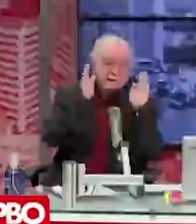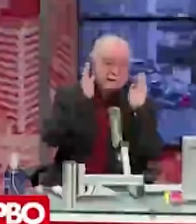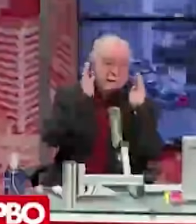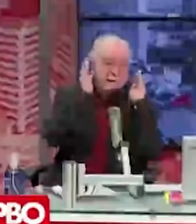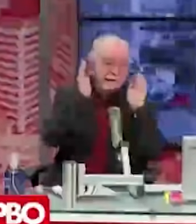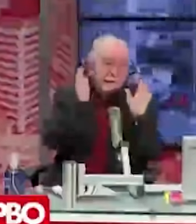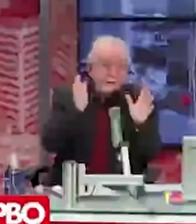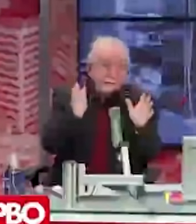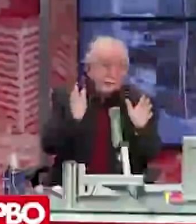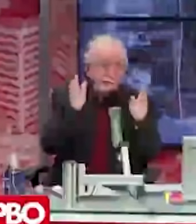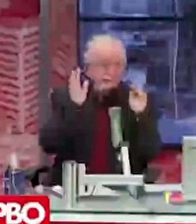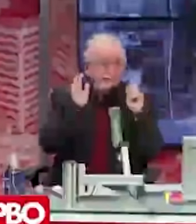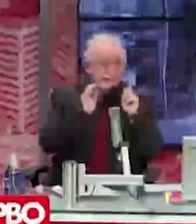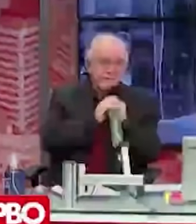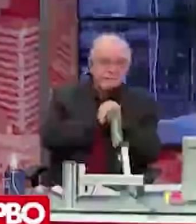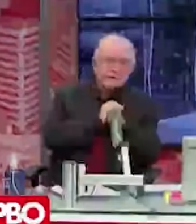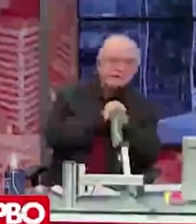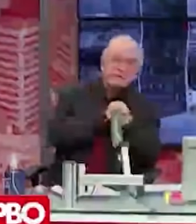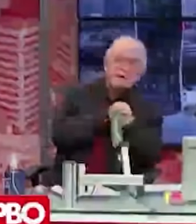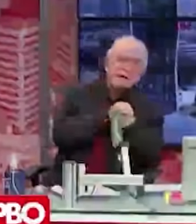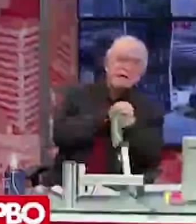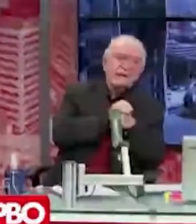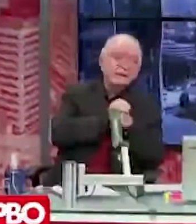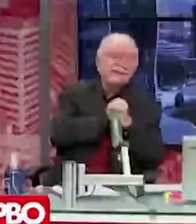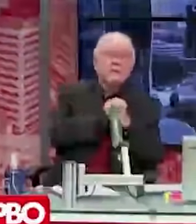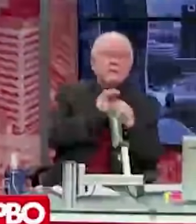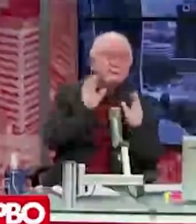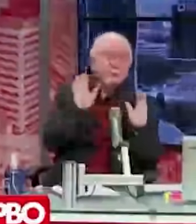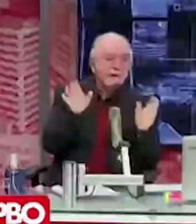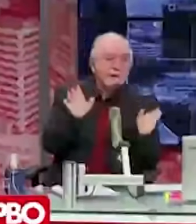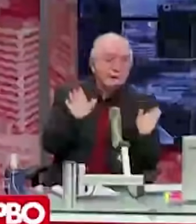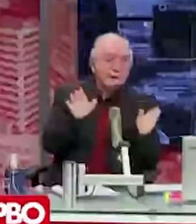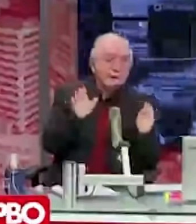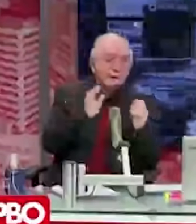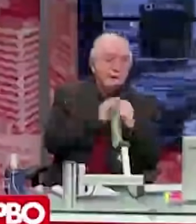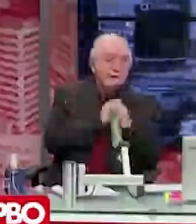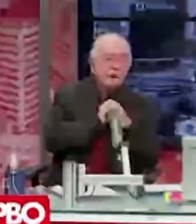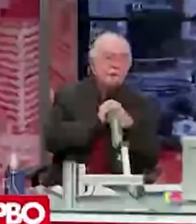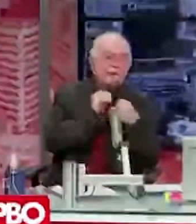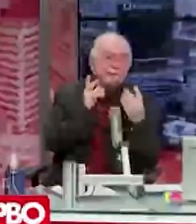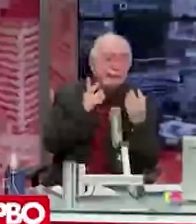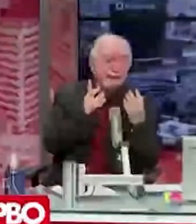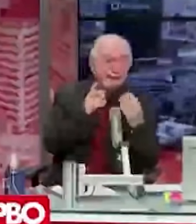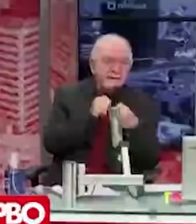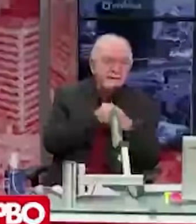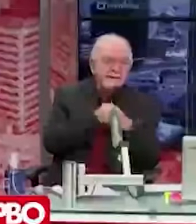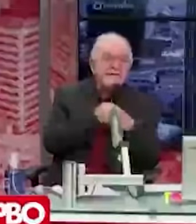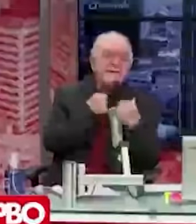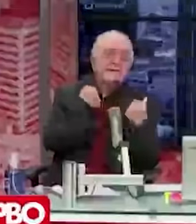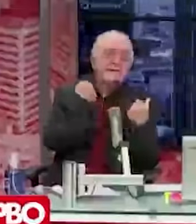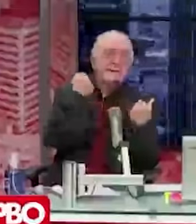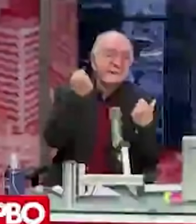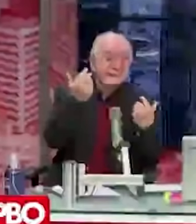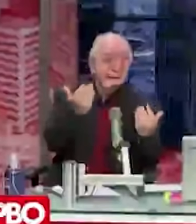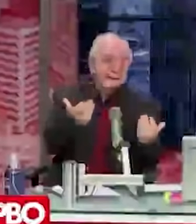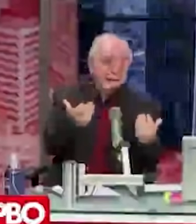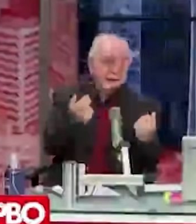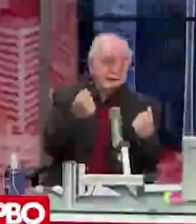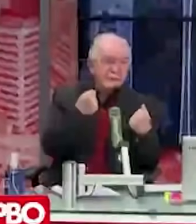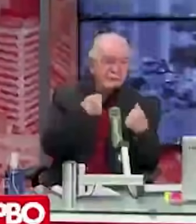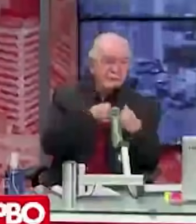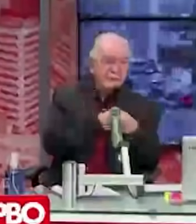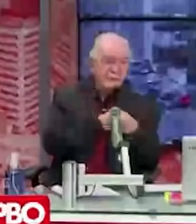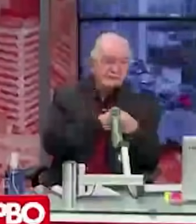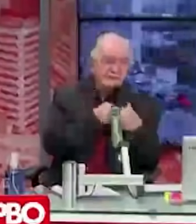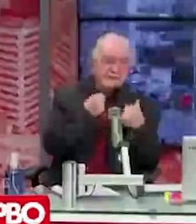periodo, dentro de ese término, como dicen los abogados, cualquier ciudadano puede objetar que se